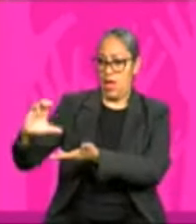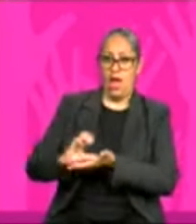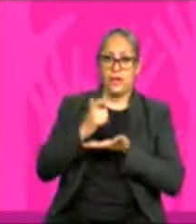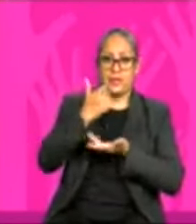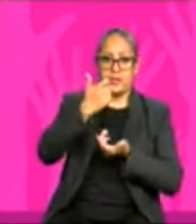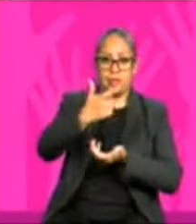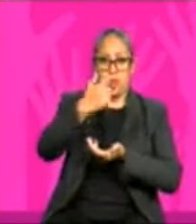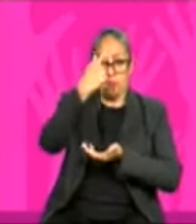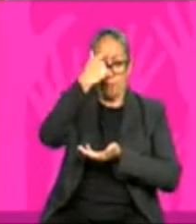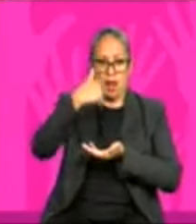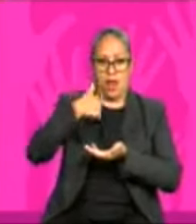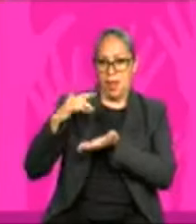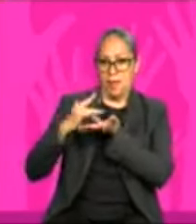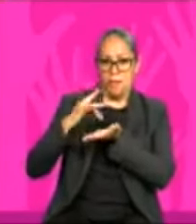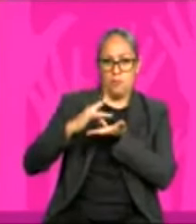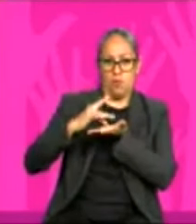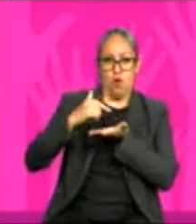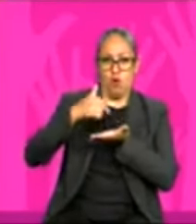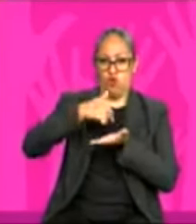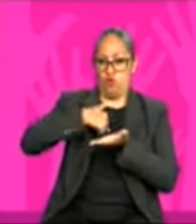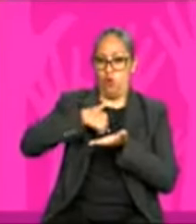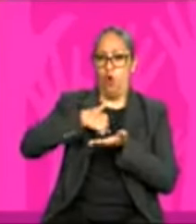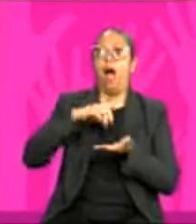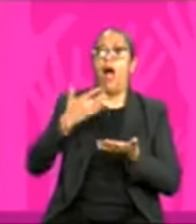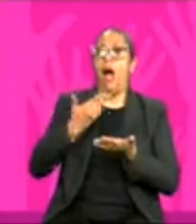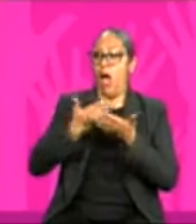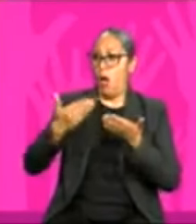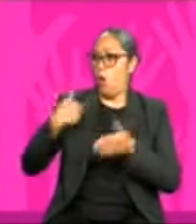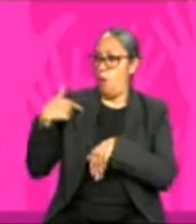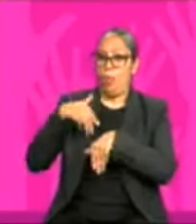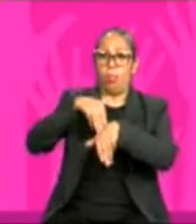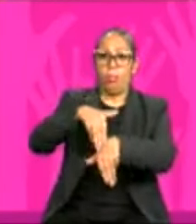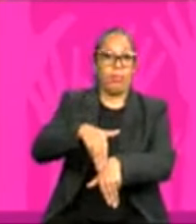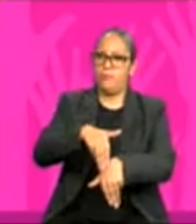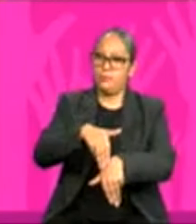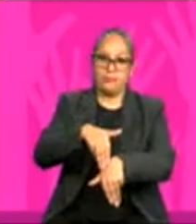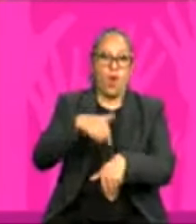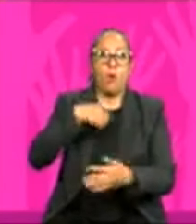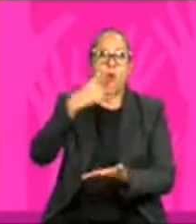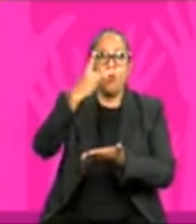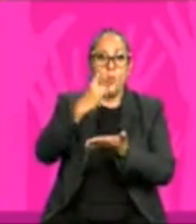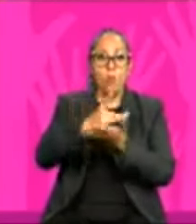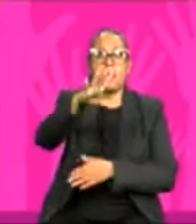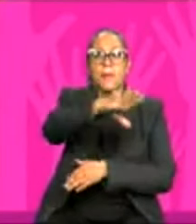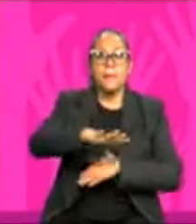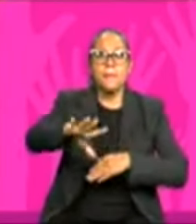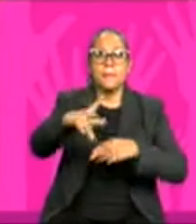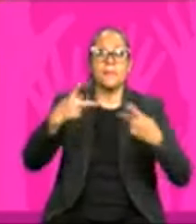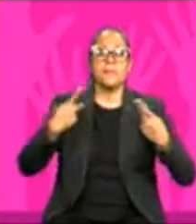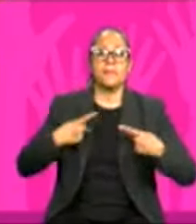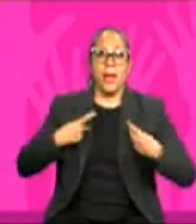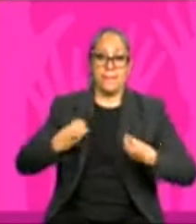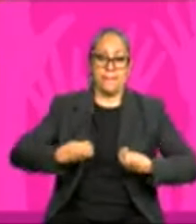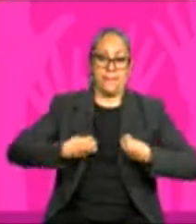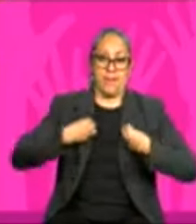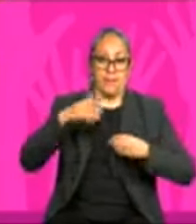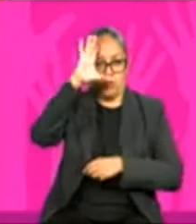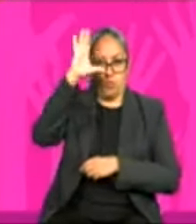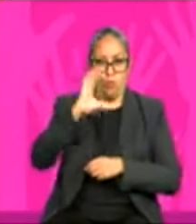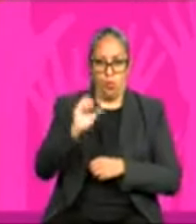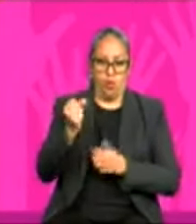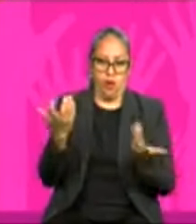ni le voy a responder a nadie más que a la gente de Morelos. Reitero, yo no soy ni de Tabasco